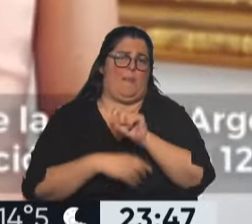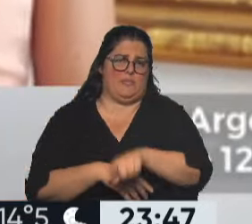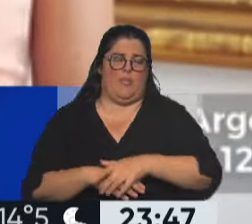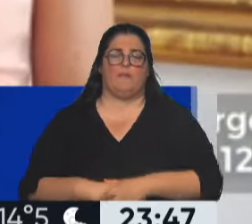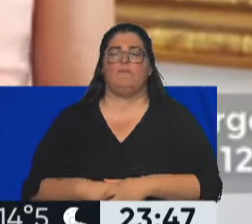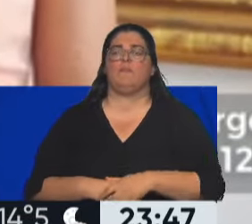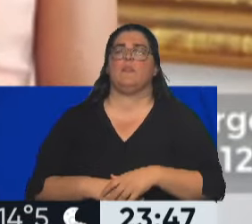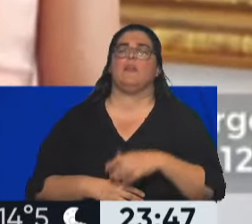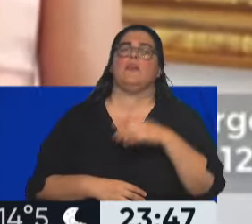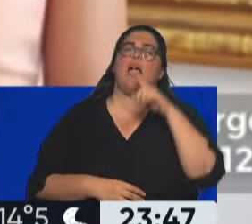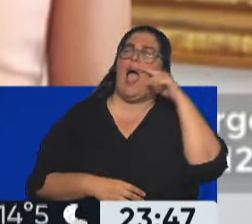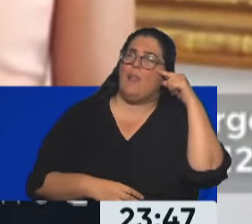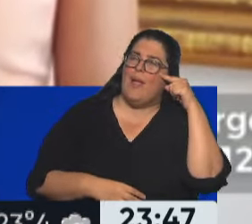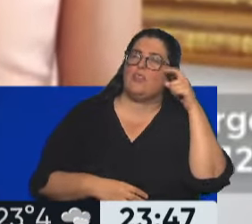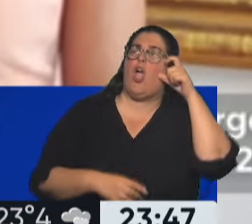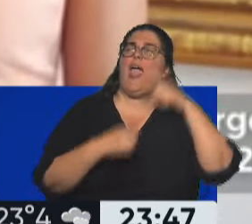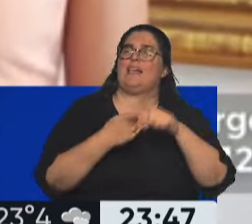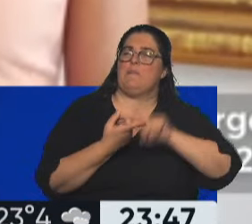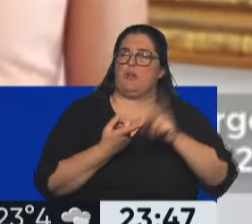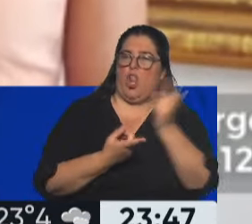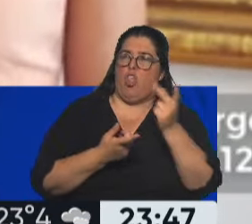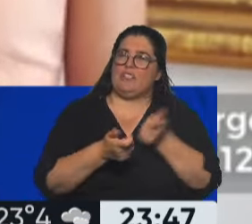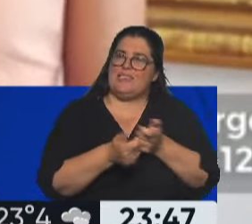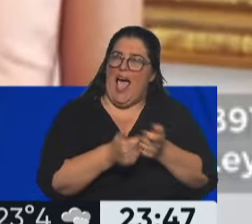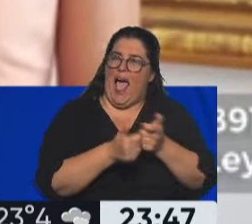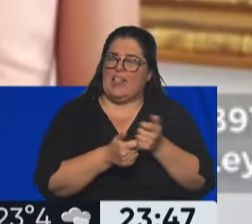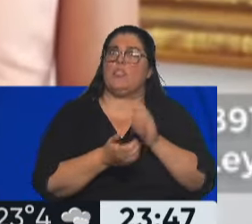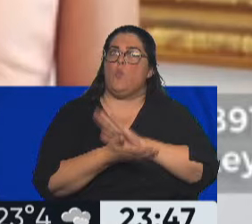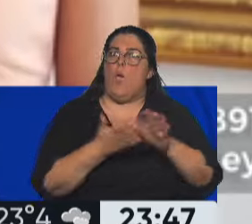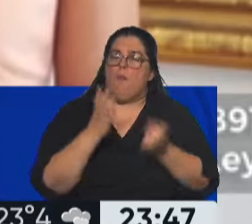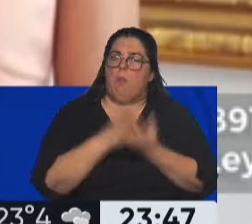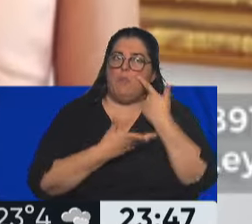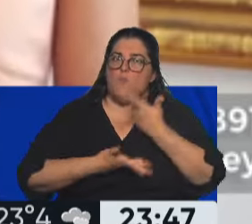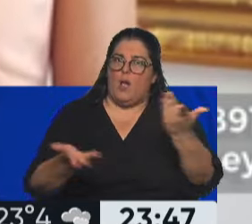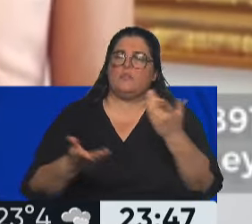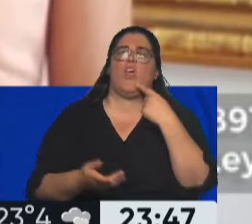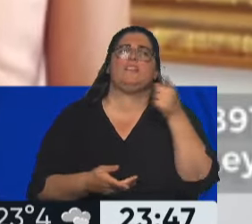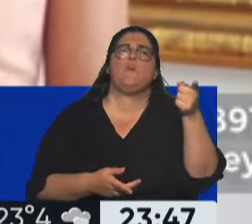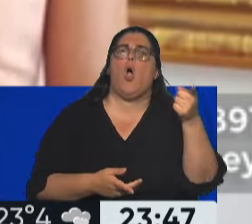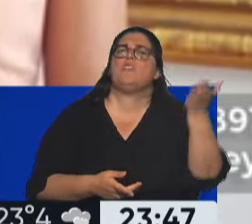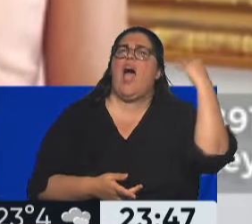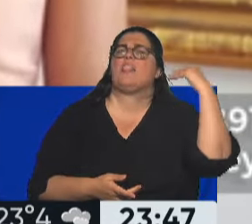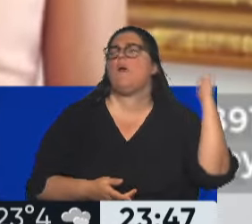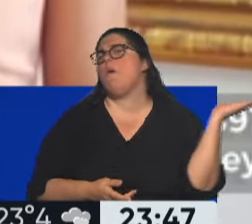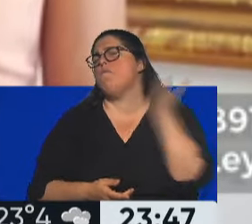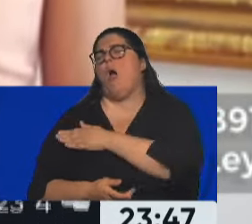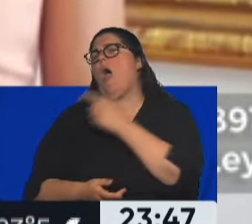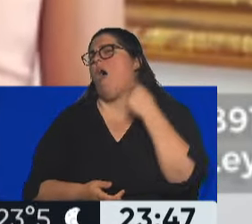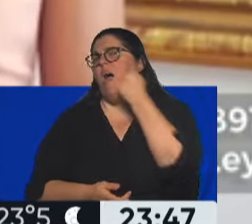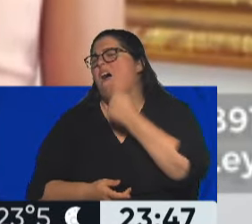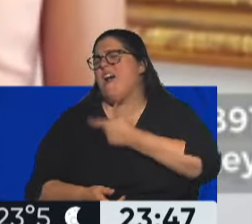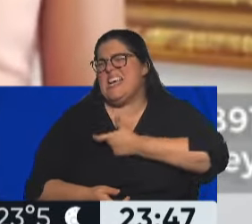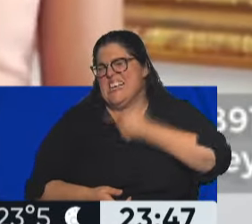entre Fabiola y Alberto. La ex primera dama le escribió al expresidente: me dabas sopapos y me dejabas la cara